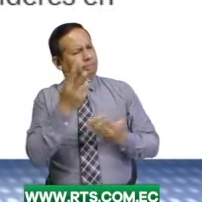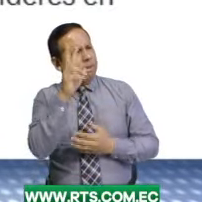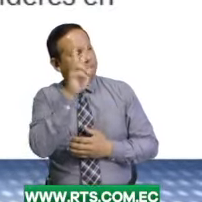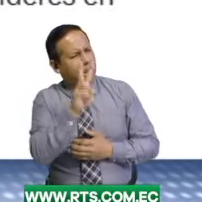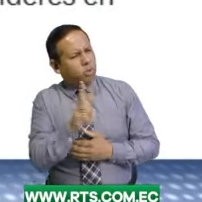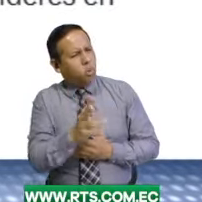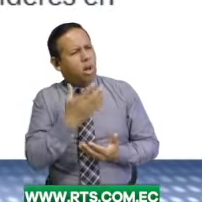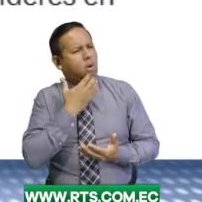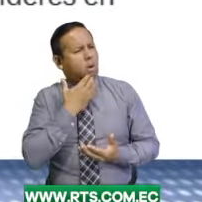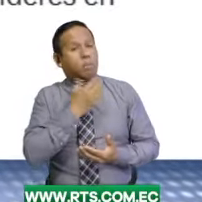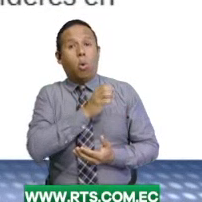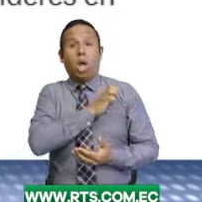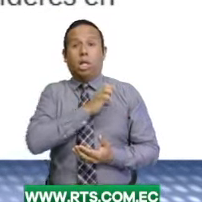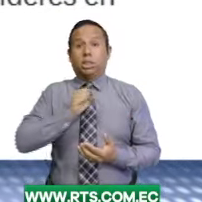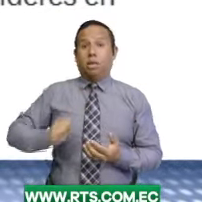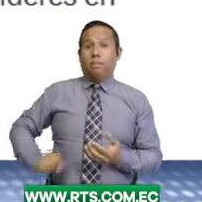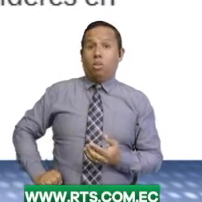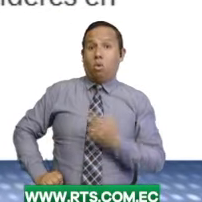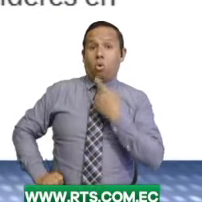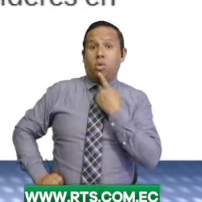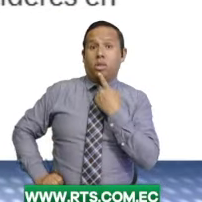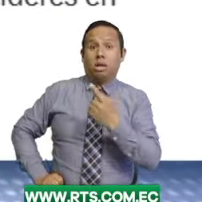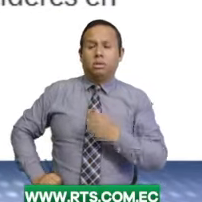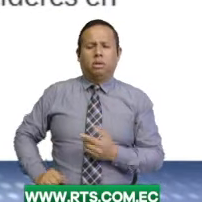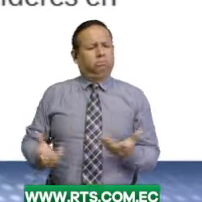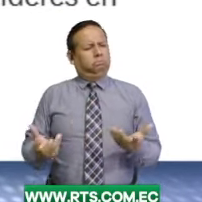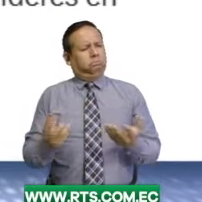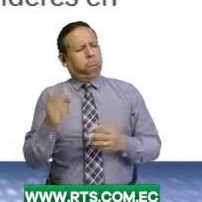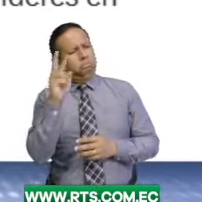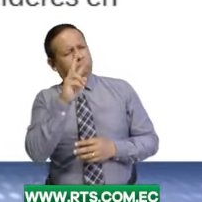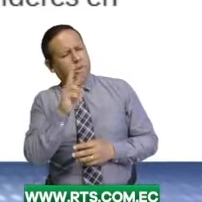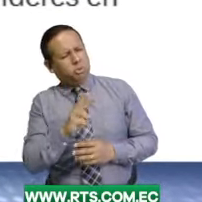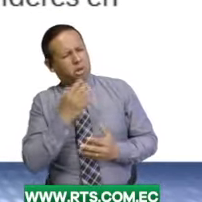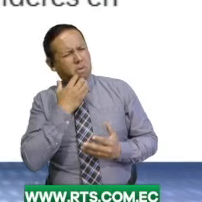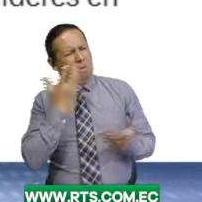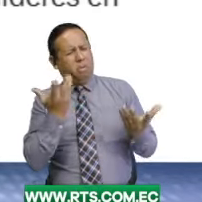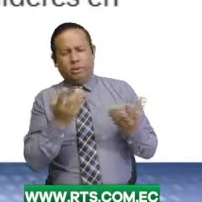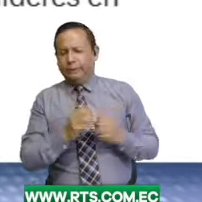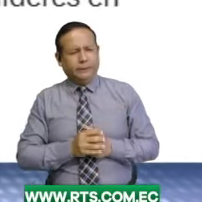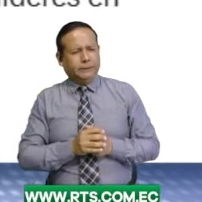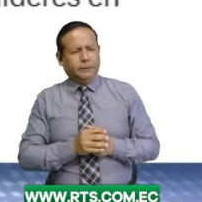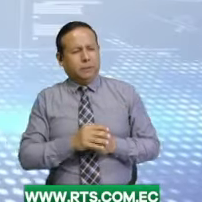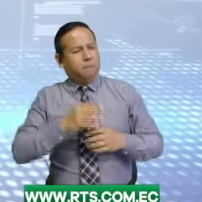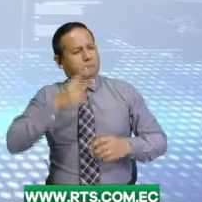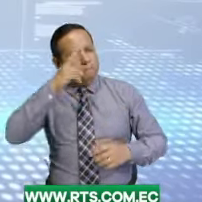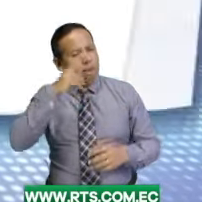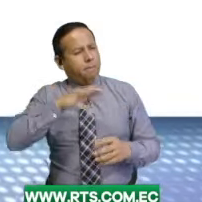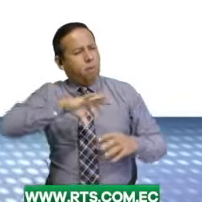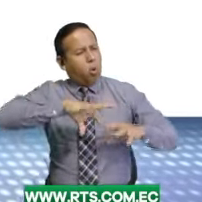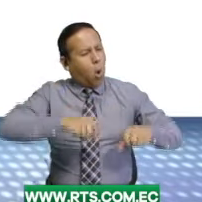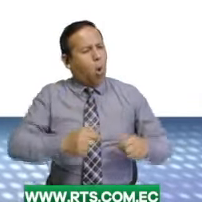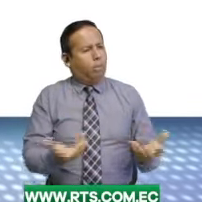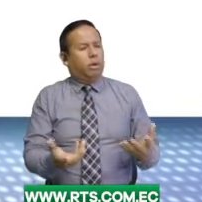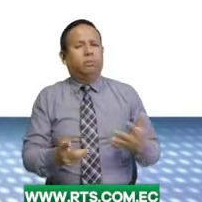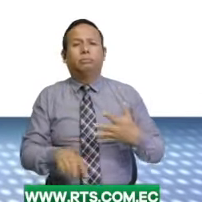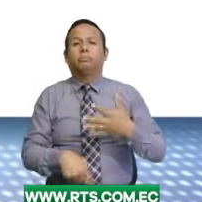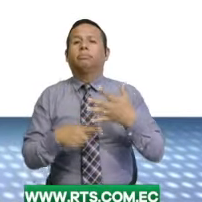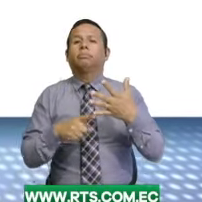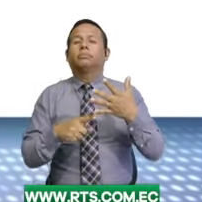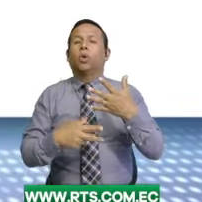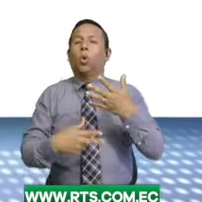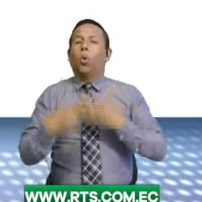El Salvador, Nayib Bukele, manifestó que lo que vivió Venezuela no tiene otro nombre más que fraude. En el caso de Luis Lacalle Pou,